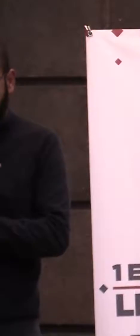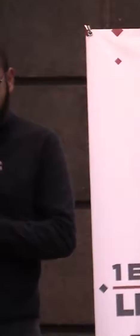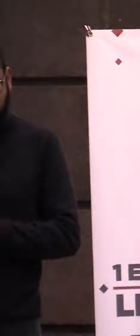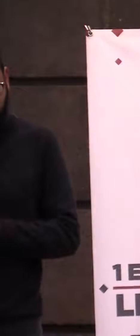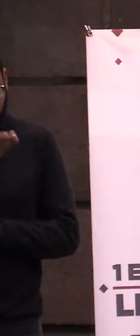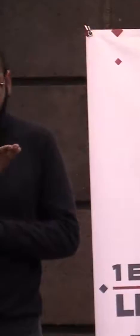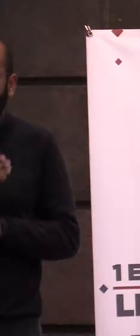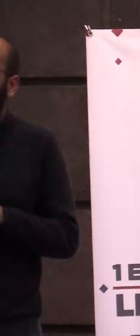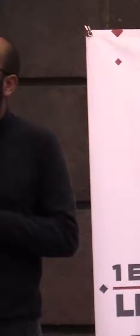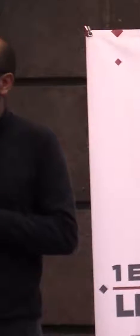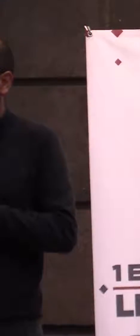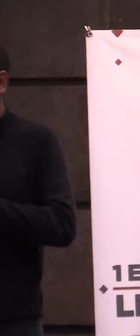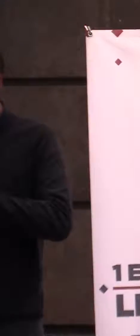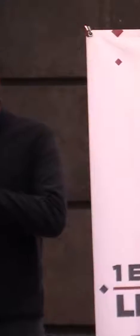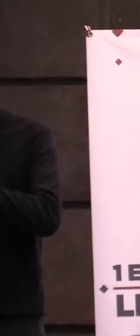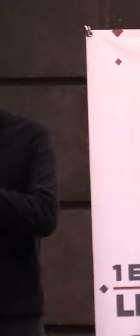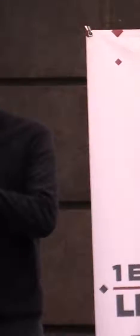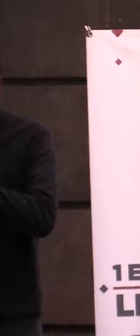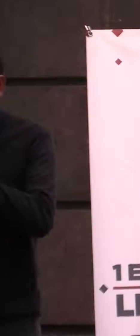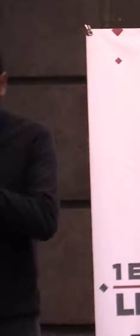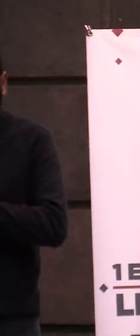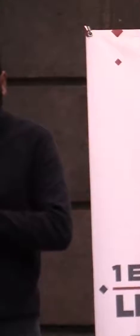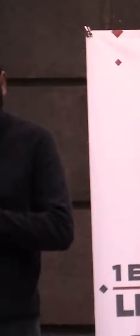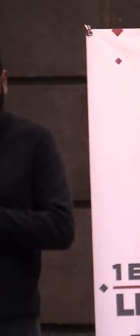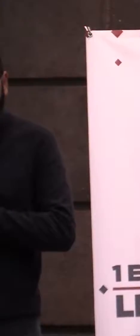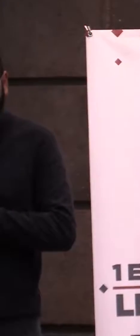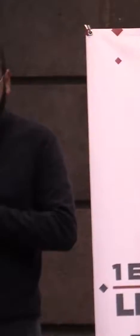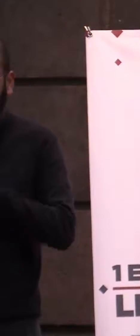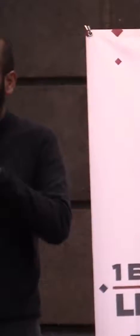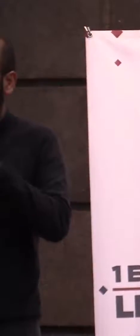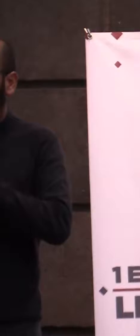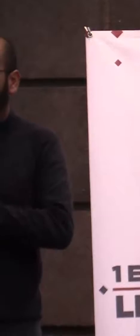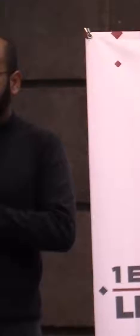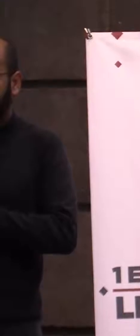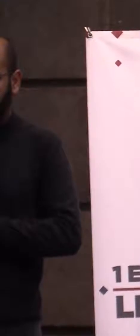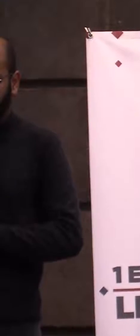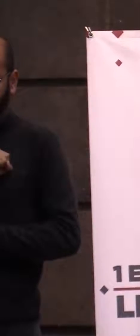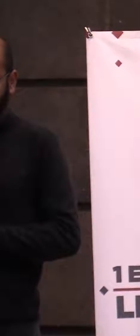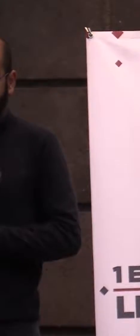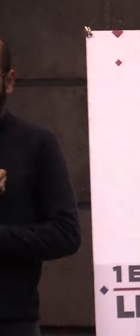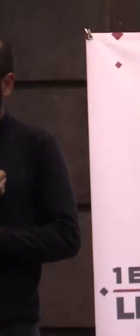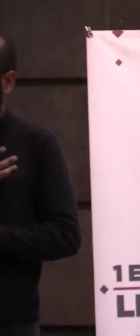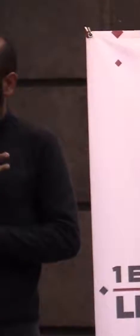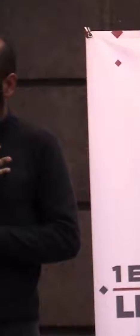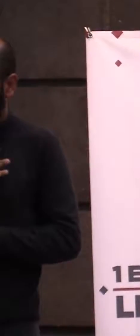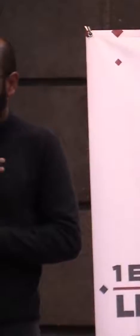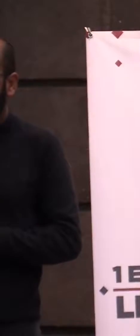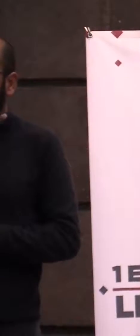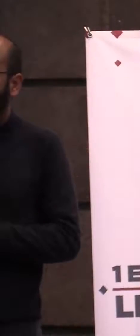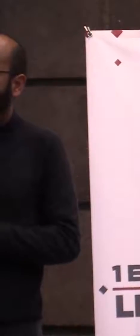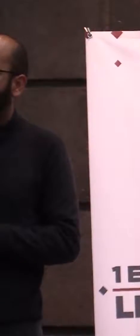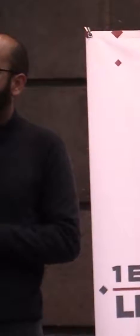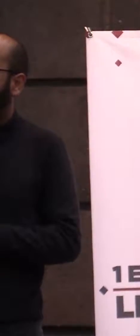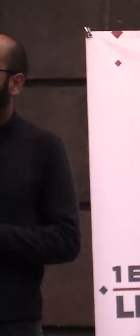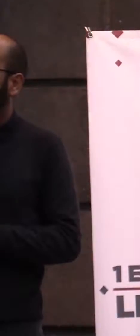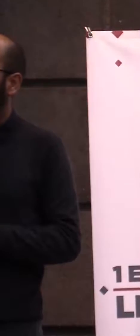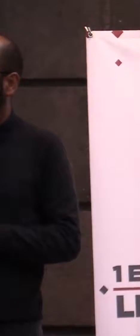los secretarios de los sindicatos de salud que están con nosotros,